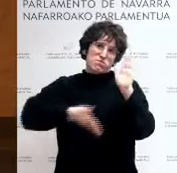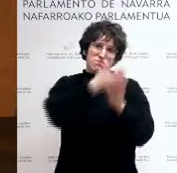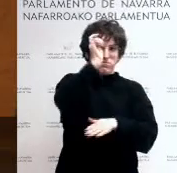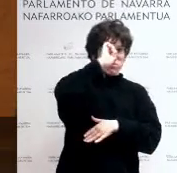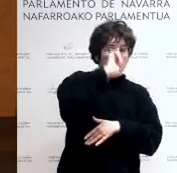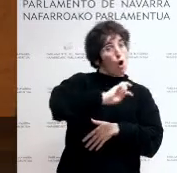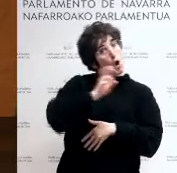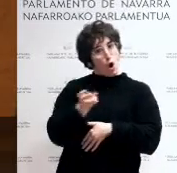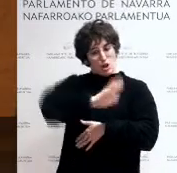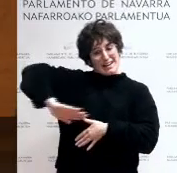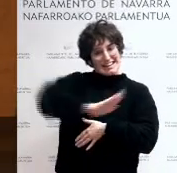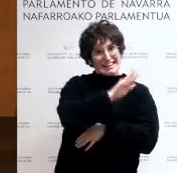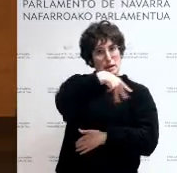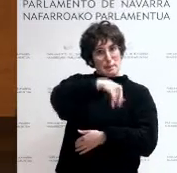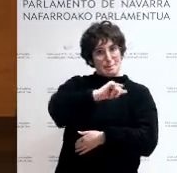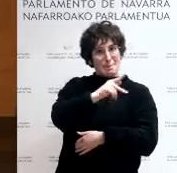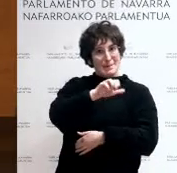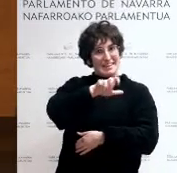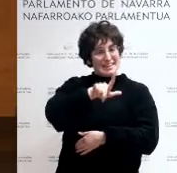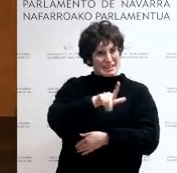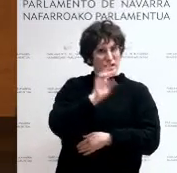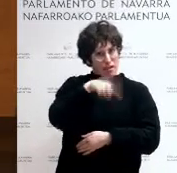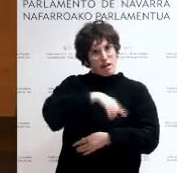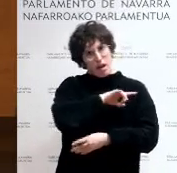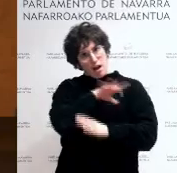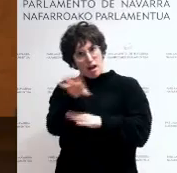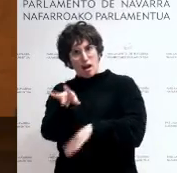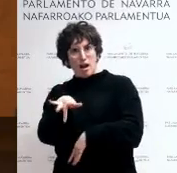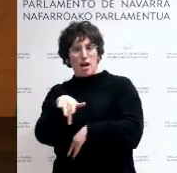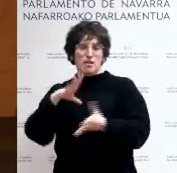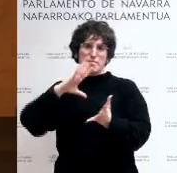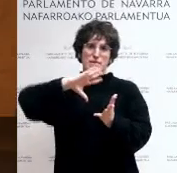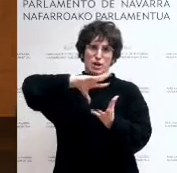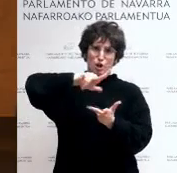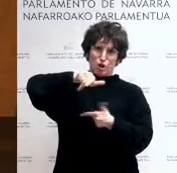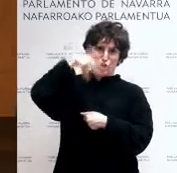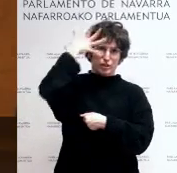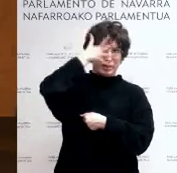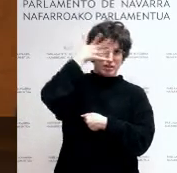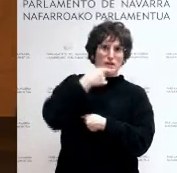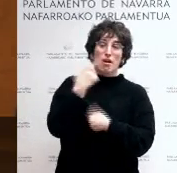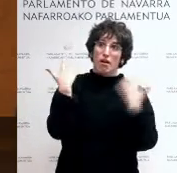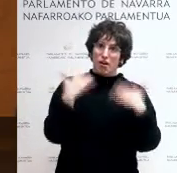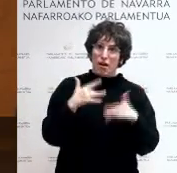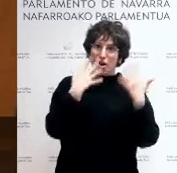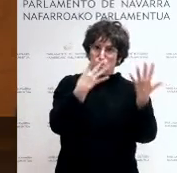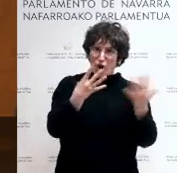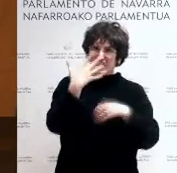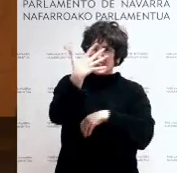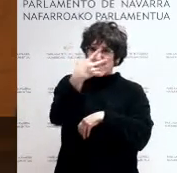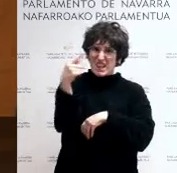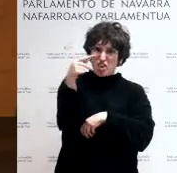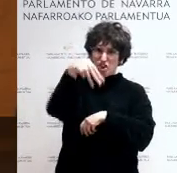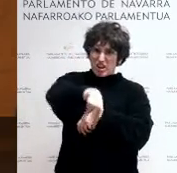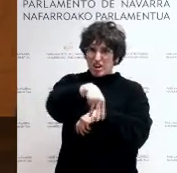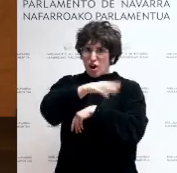Miquel, y en este caso en Noticias de Navarra, también mostraba su enfado tras haber tenido que recorrer 95 kilómetros viniendo a Pamplona, 95